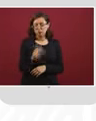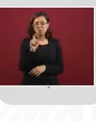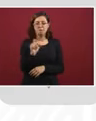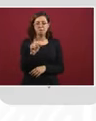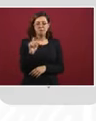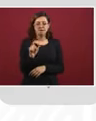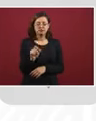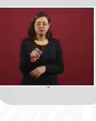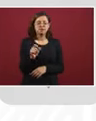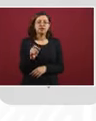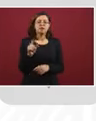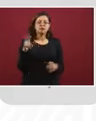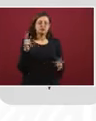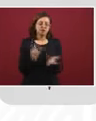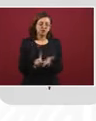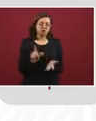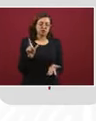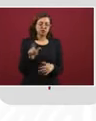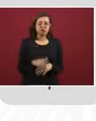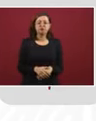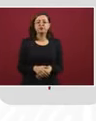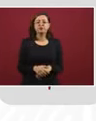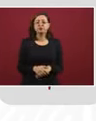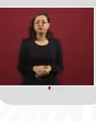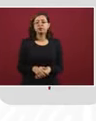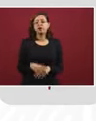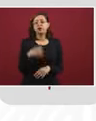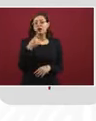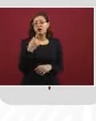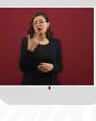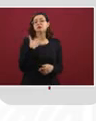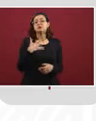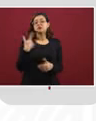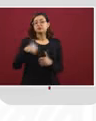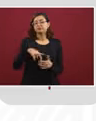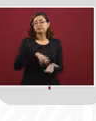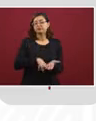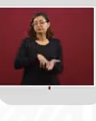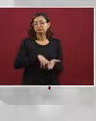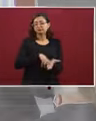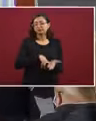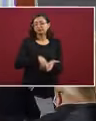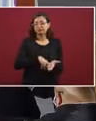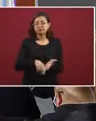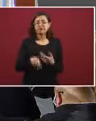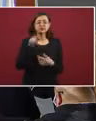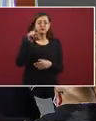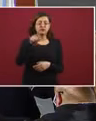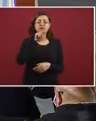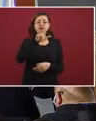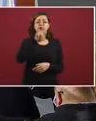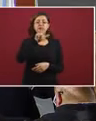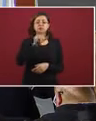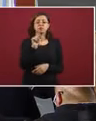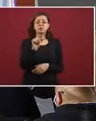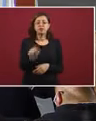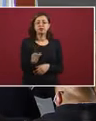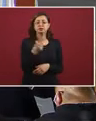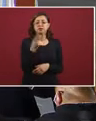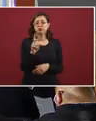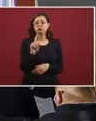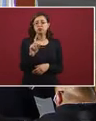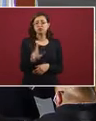del Carmen Fontán. En el caso del combustible diésel, Despachadora de Abastos de Jalisco, en Zapopan, Jalisco, a 22.35 pesos